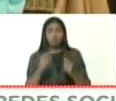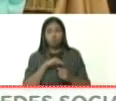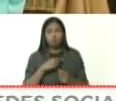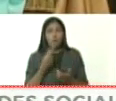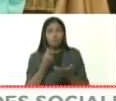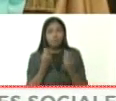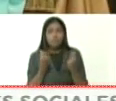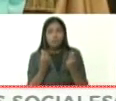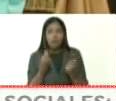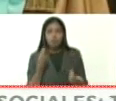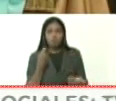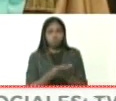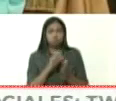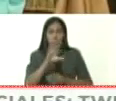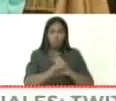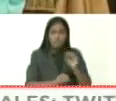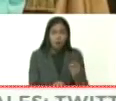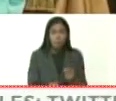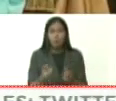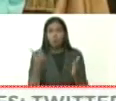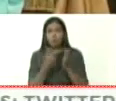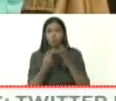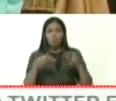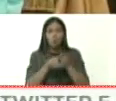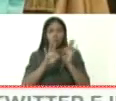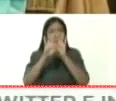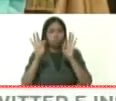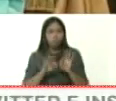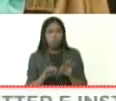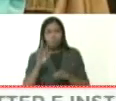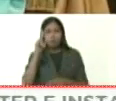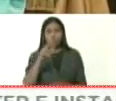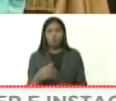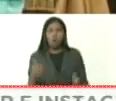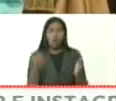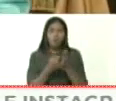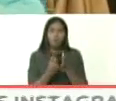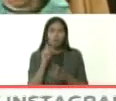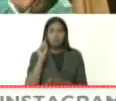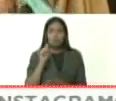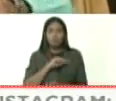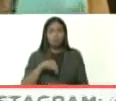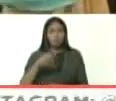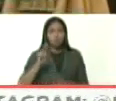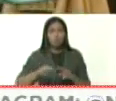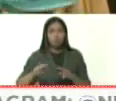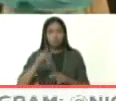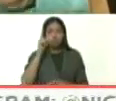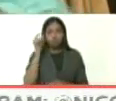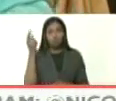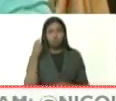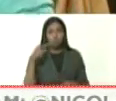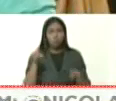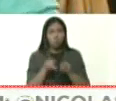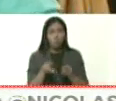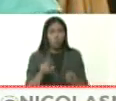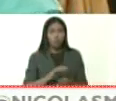dinero en mano, conseguimos las vacunas. Todas las vacunas que necesitan nuestros niños y niñas, todas las